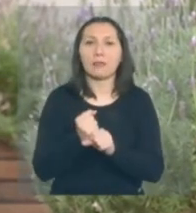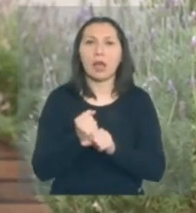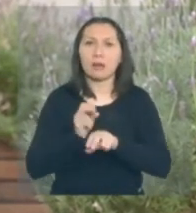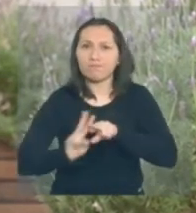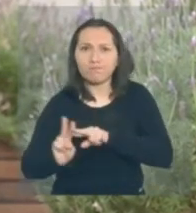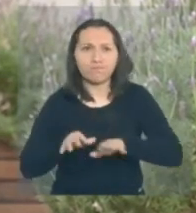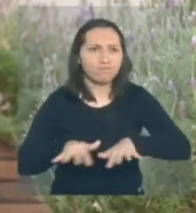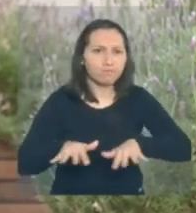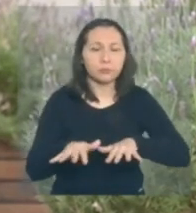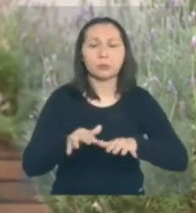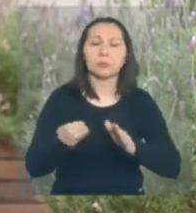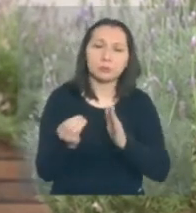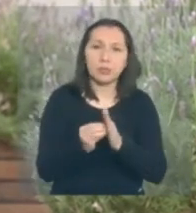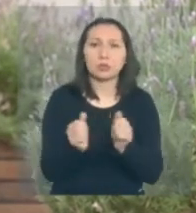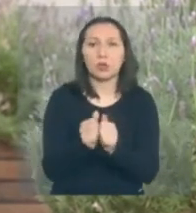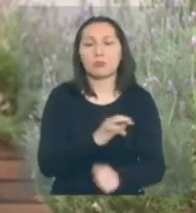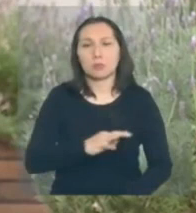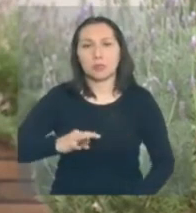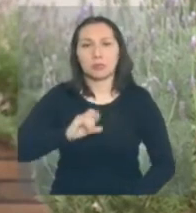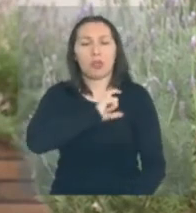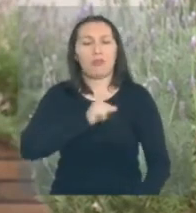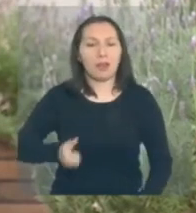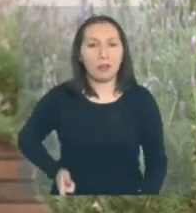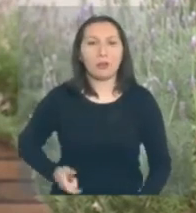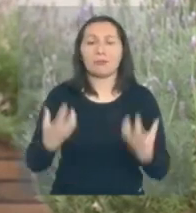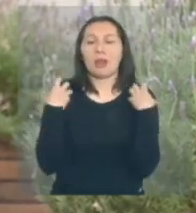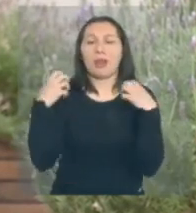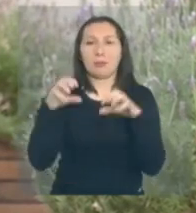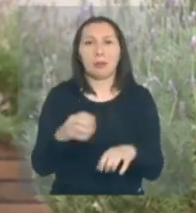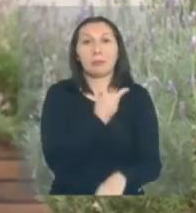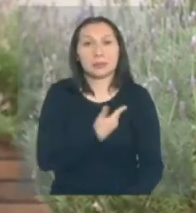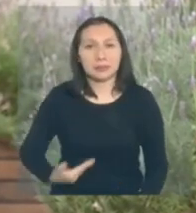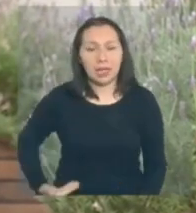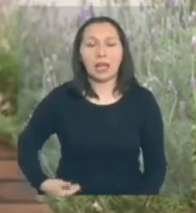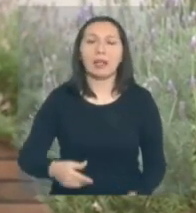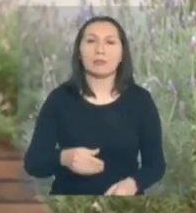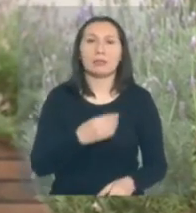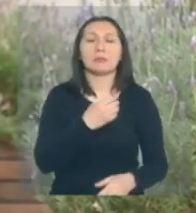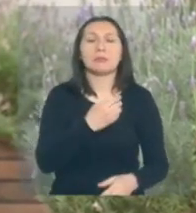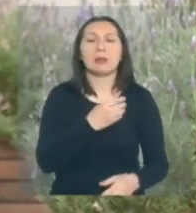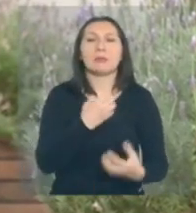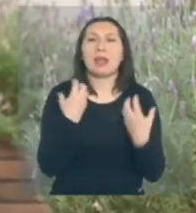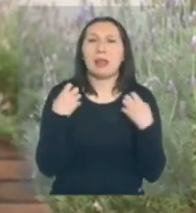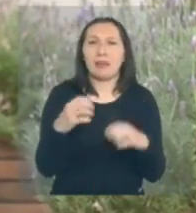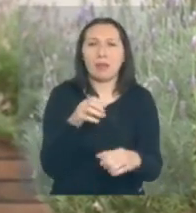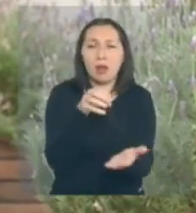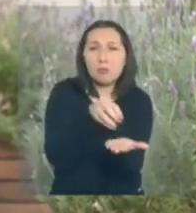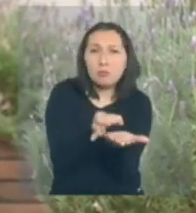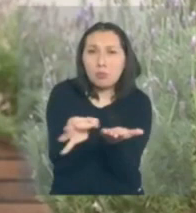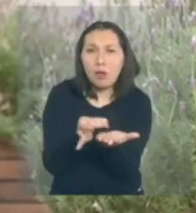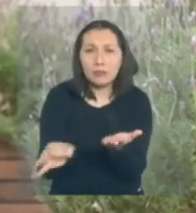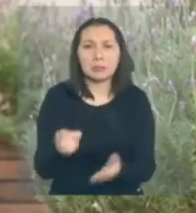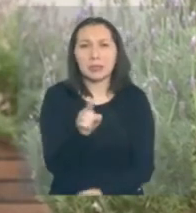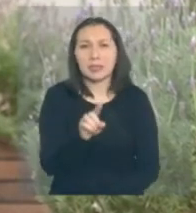desplegando y reforzando con nuestros ministros, con los gobernadores, delegados presidenciales, delegados provinciales,